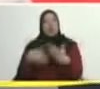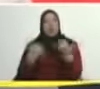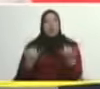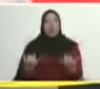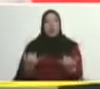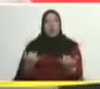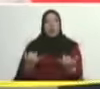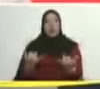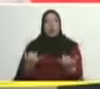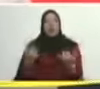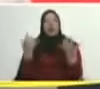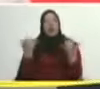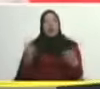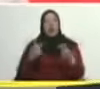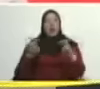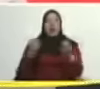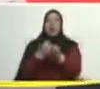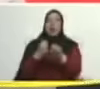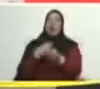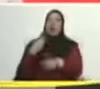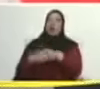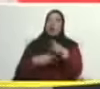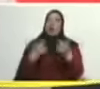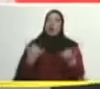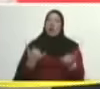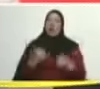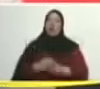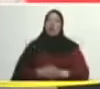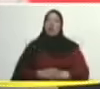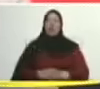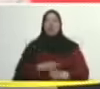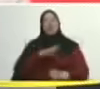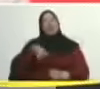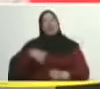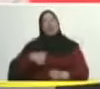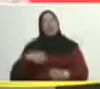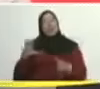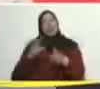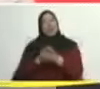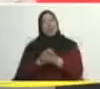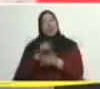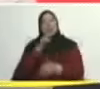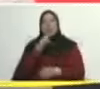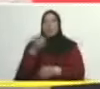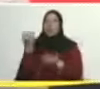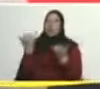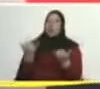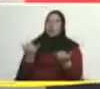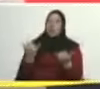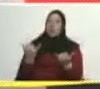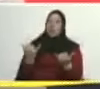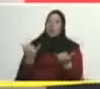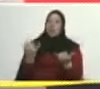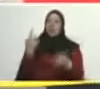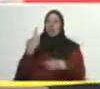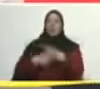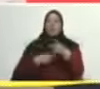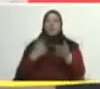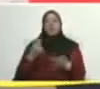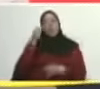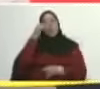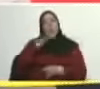mediático y los intentos injerencistas del imperialismo y sus aliados para quebrantar su orden